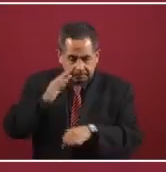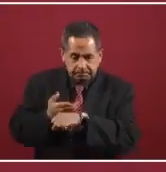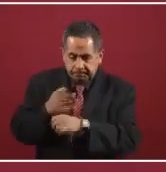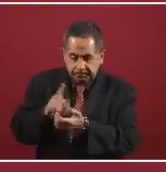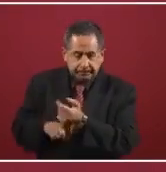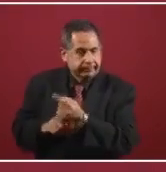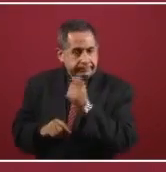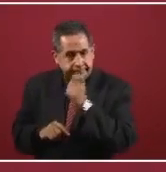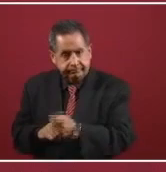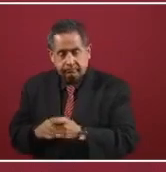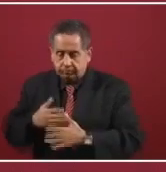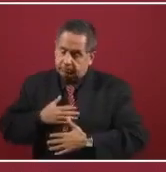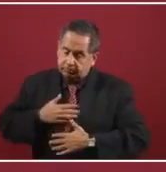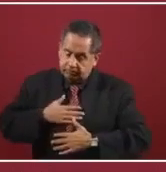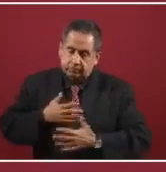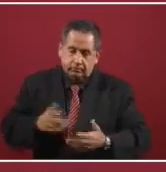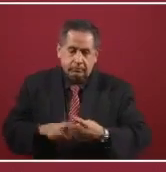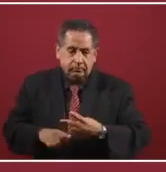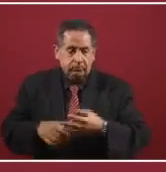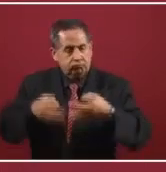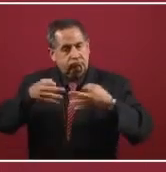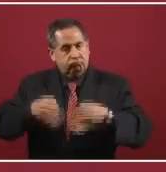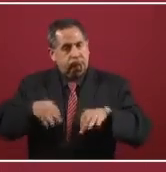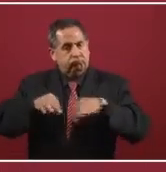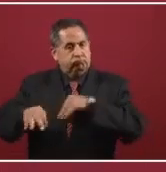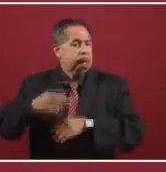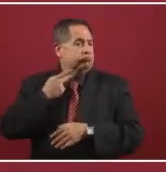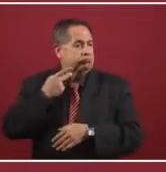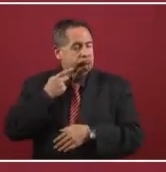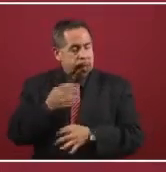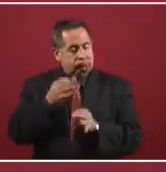responsabilidad, por diplomacia,